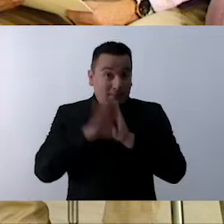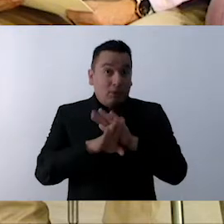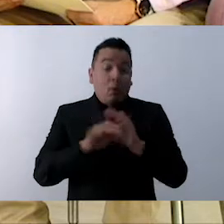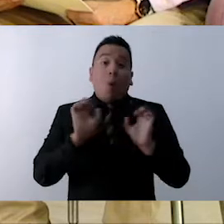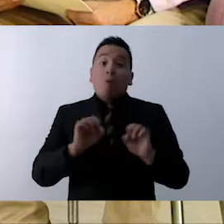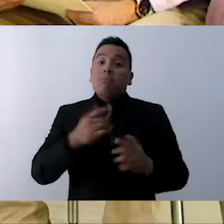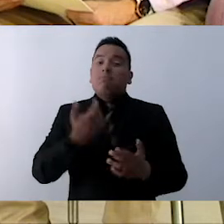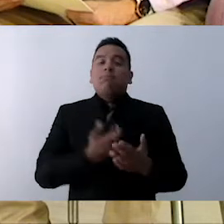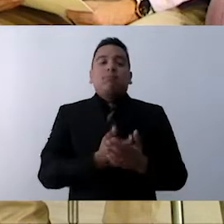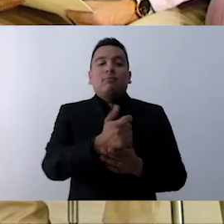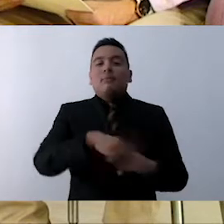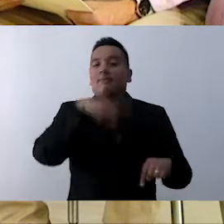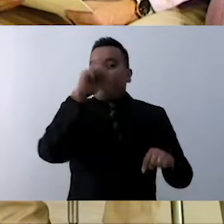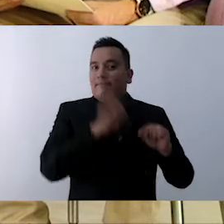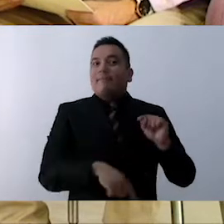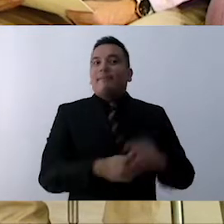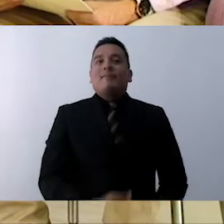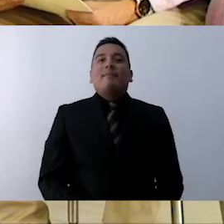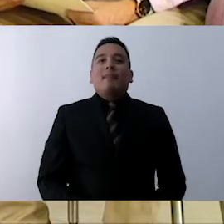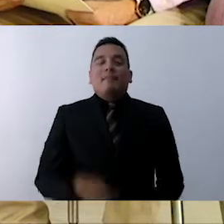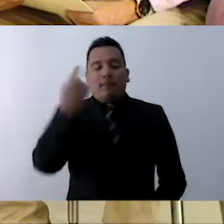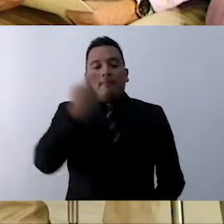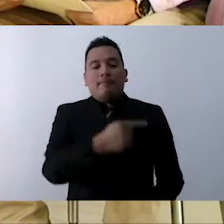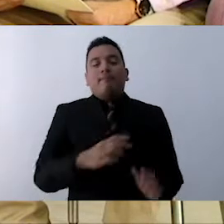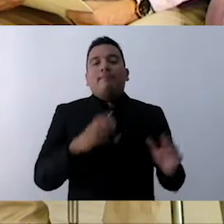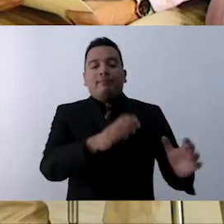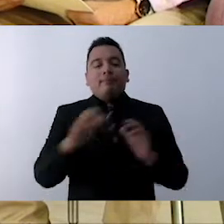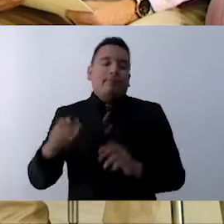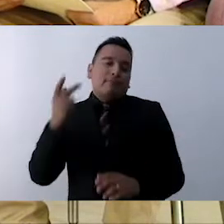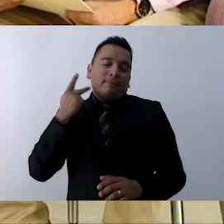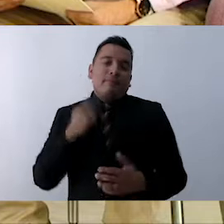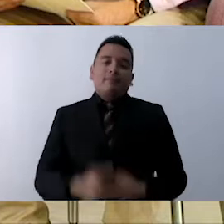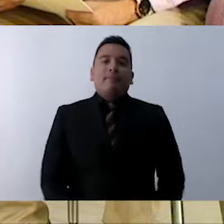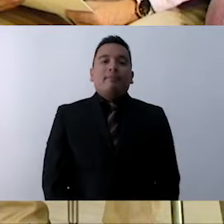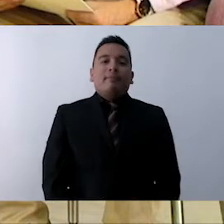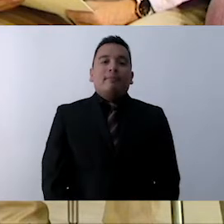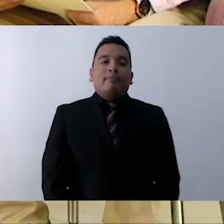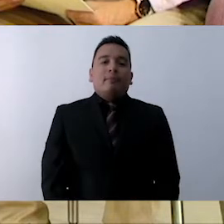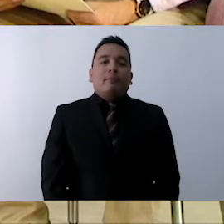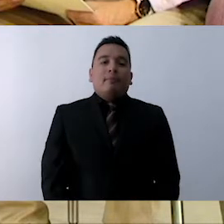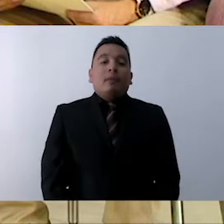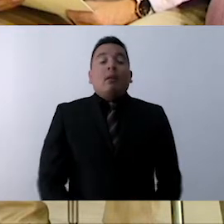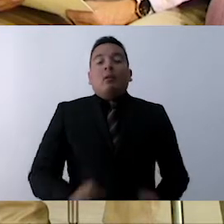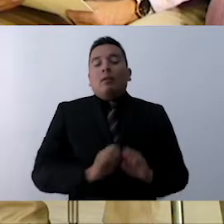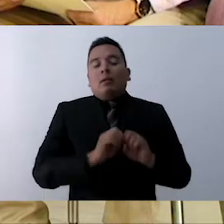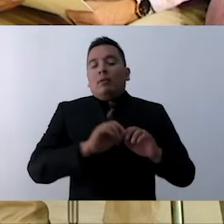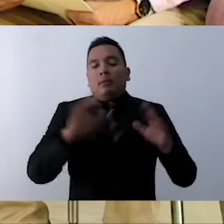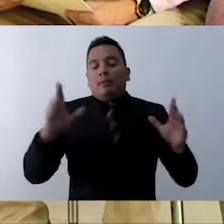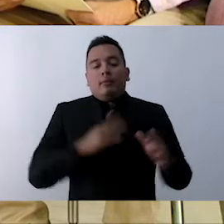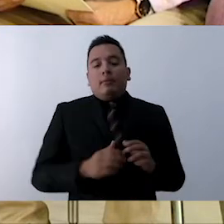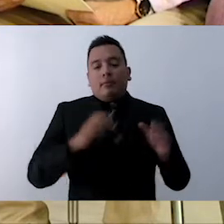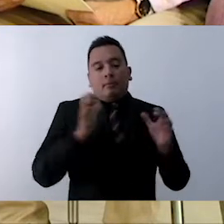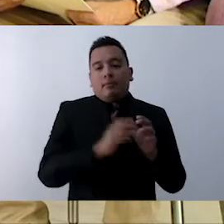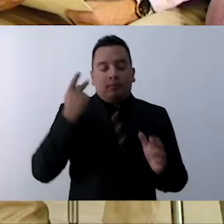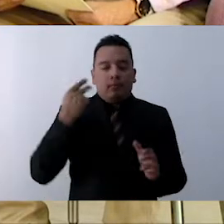reducir o tal vez eliminar los presupuestos locales para partidos políticos nacionales. Evidentemente